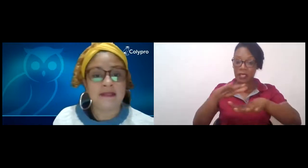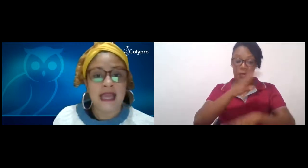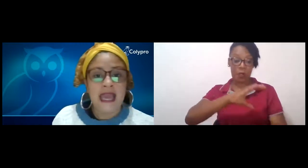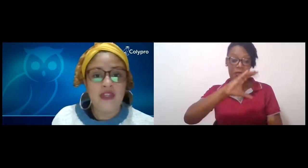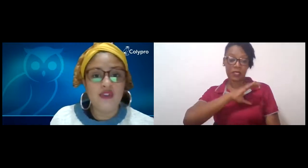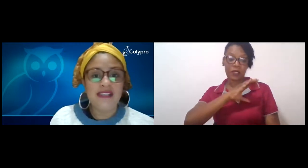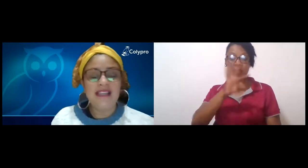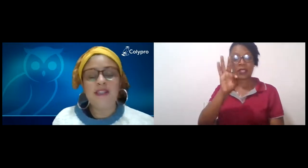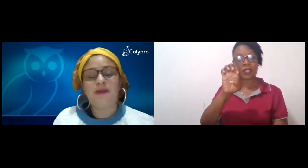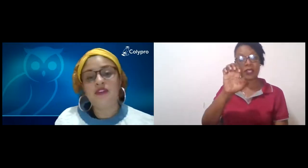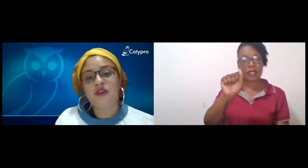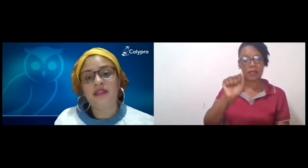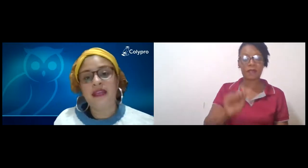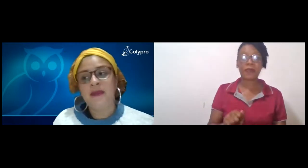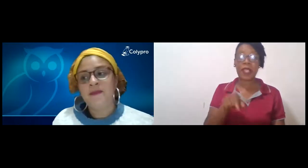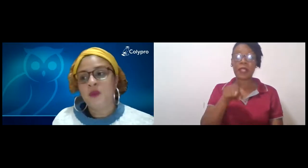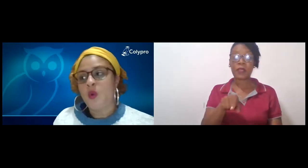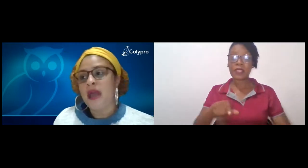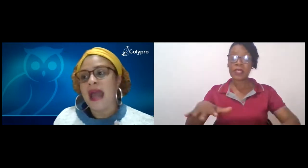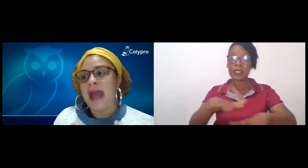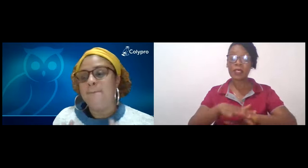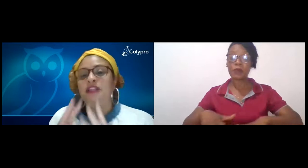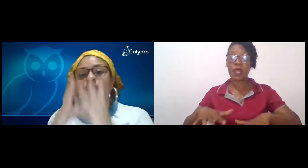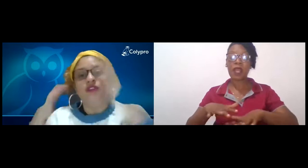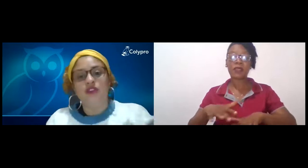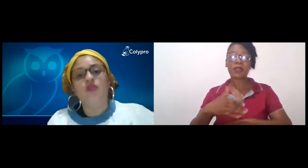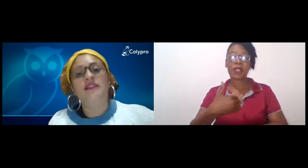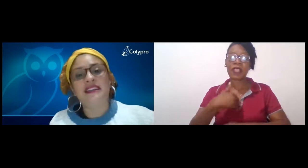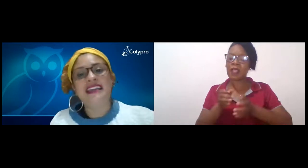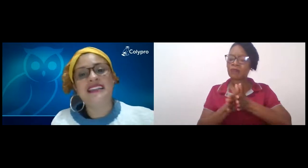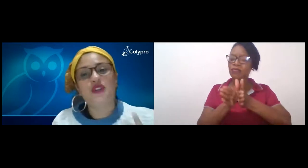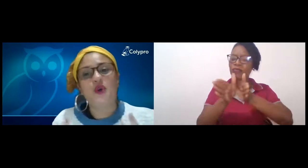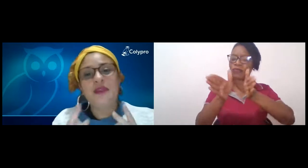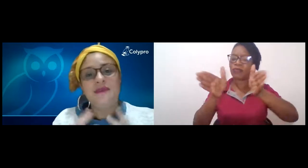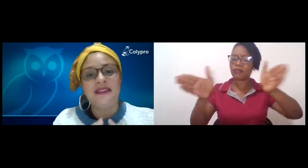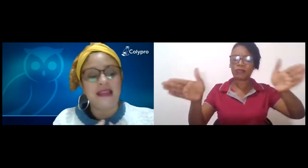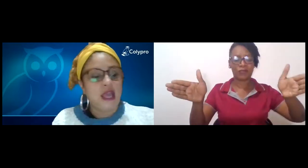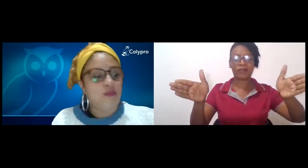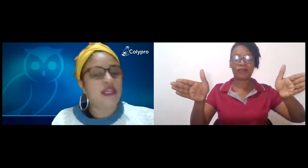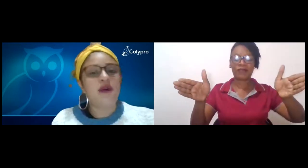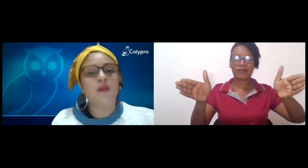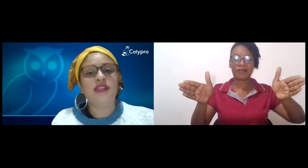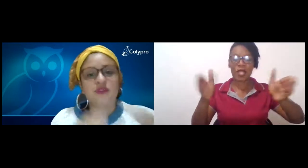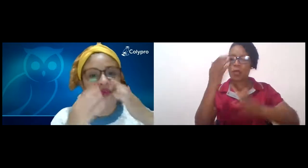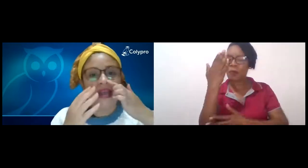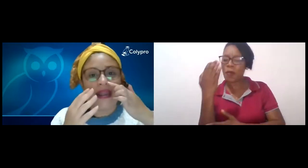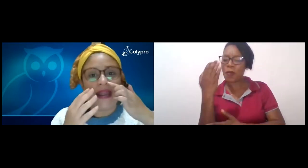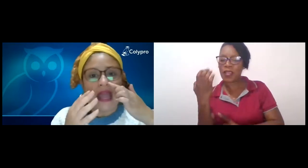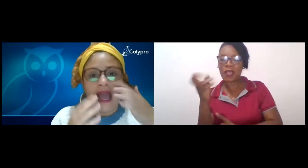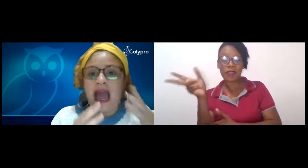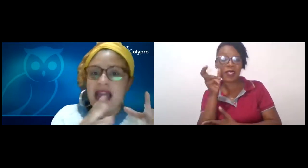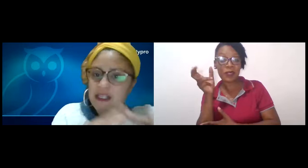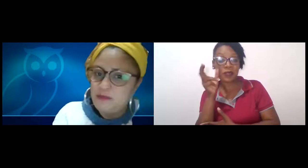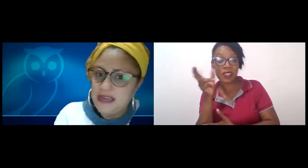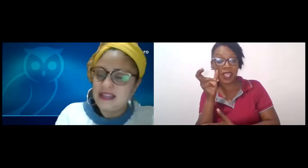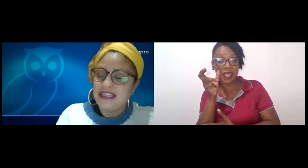TEA. Entonces, este espacio tiene una amplitud y una riqueza doblemente porque vamos a escuchar